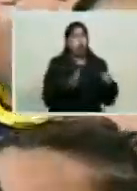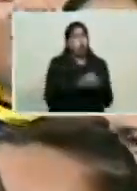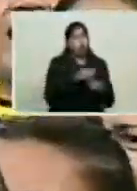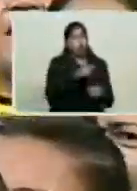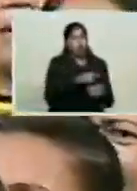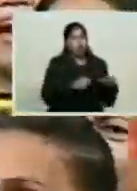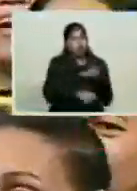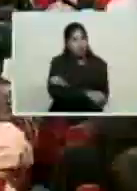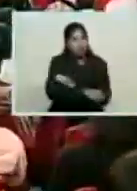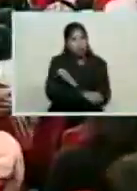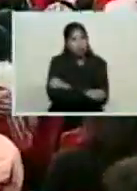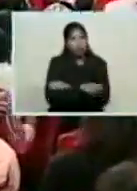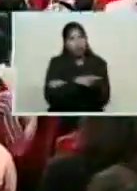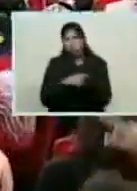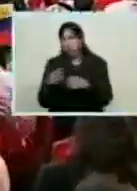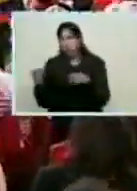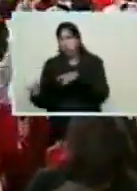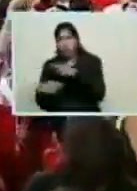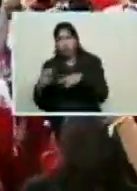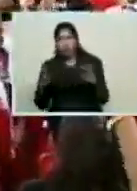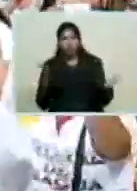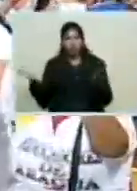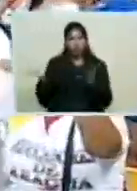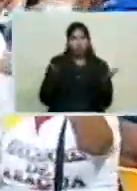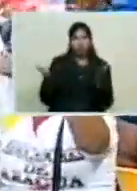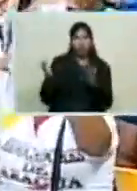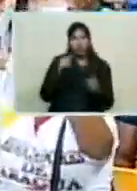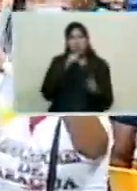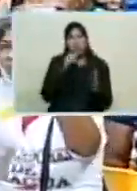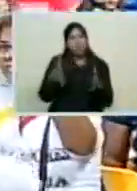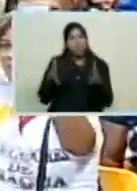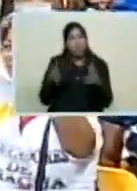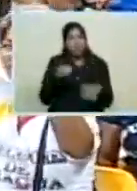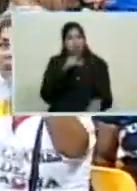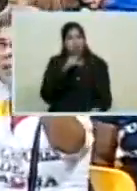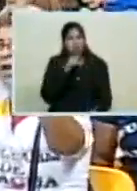¿Gana la derecha o gana la revolución?